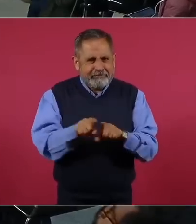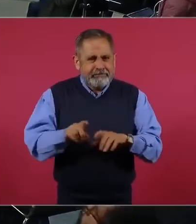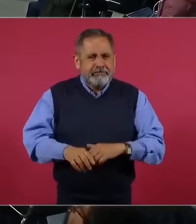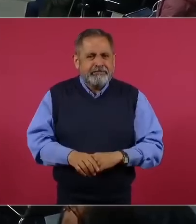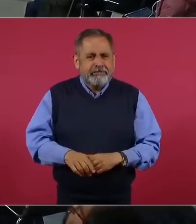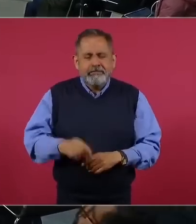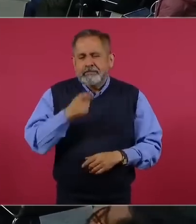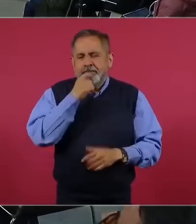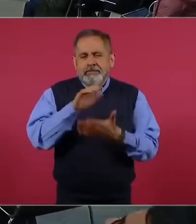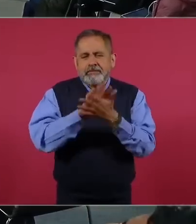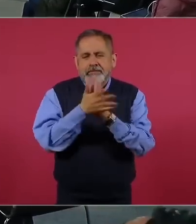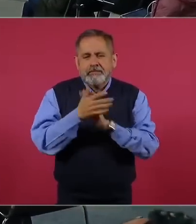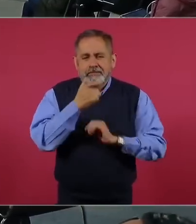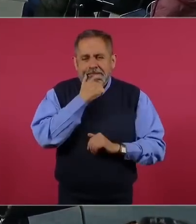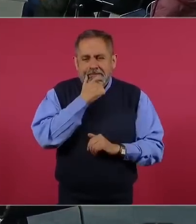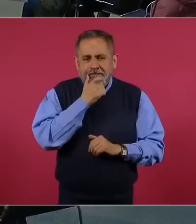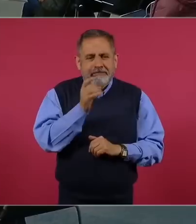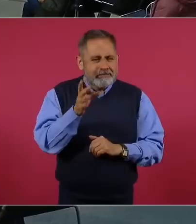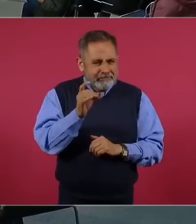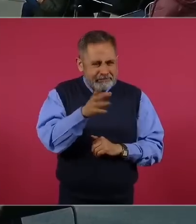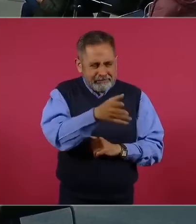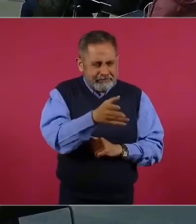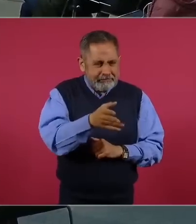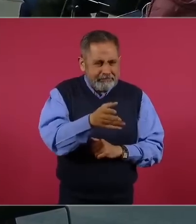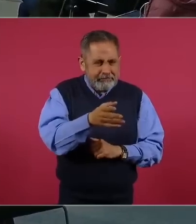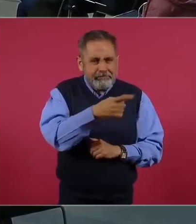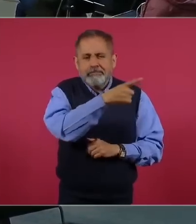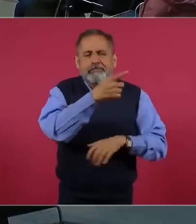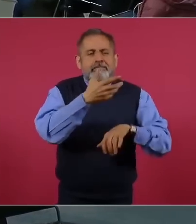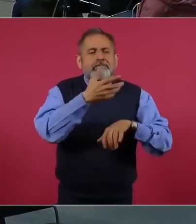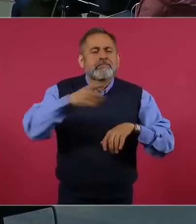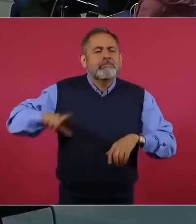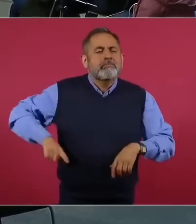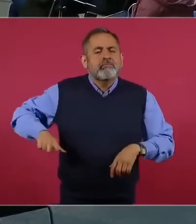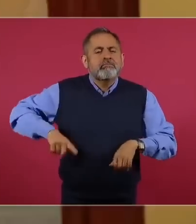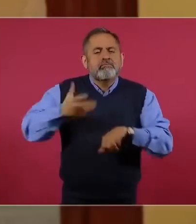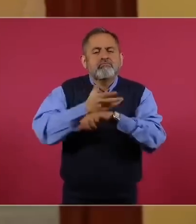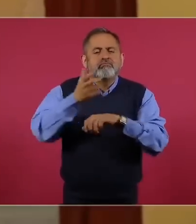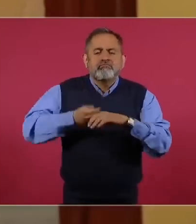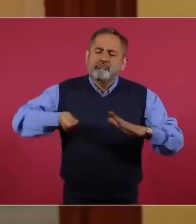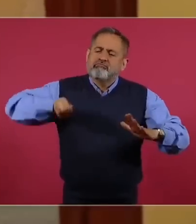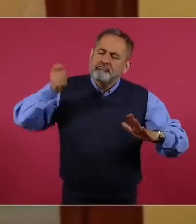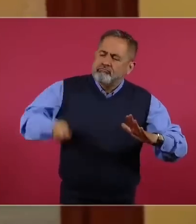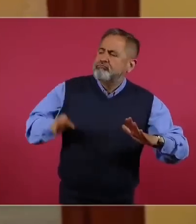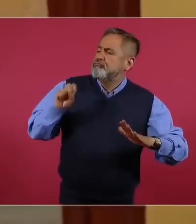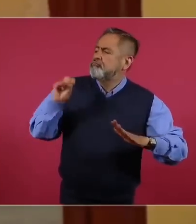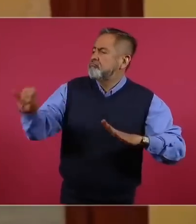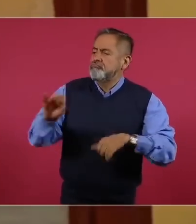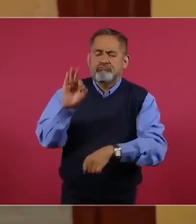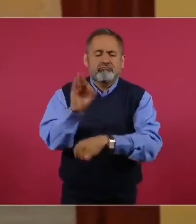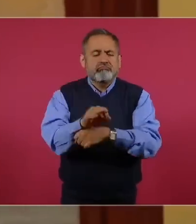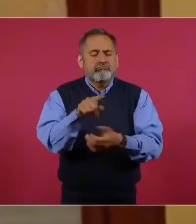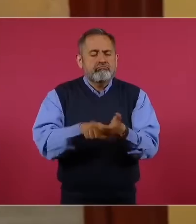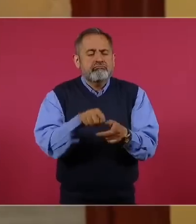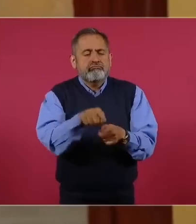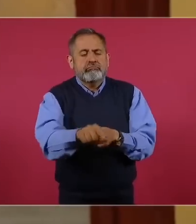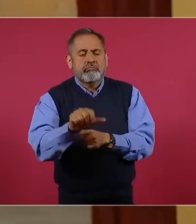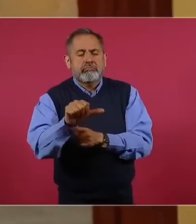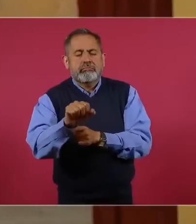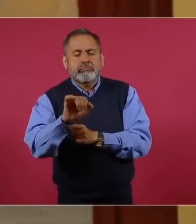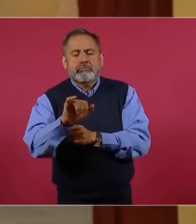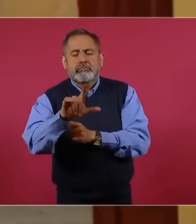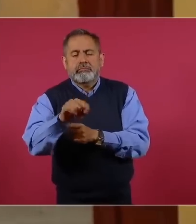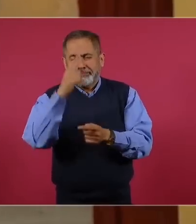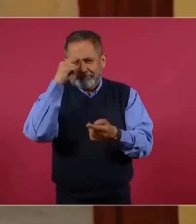Está en inglés y se tradujo. La resolución que lleva a otorgar el asilo al